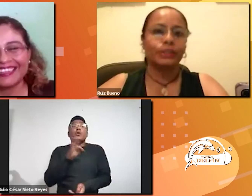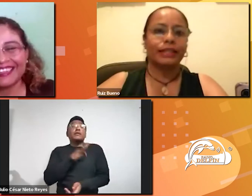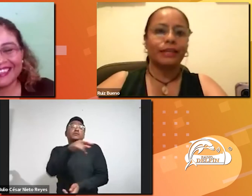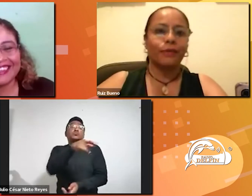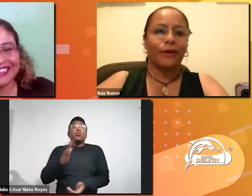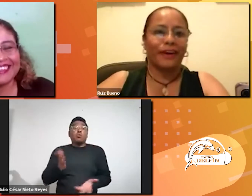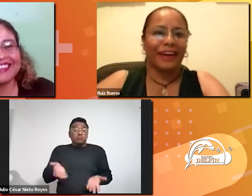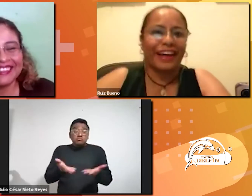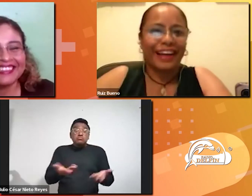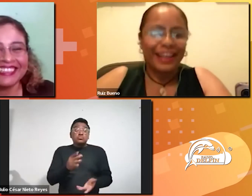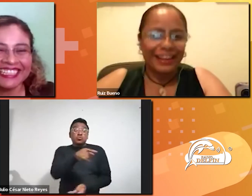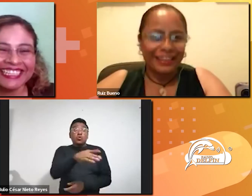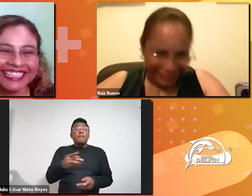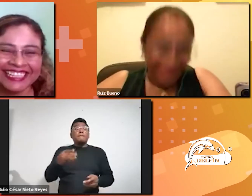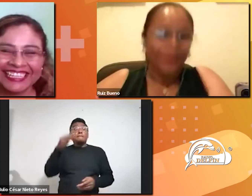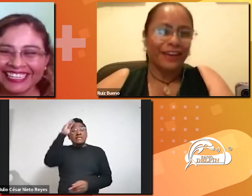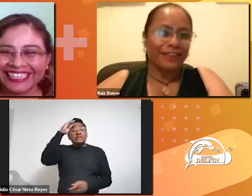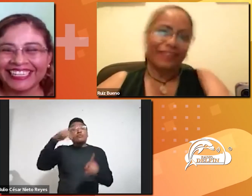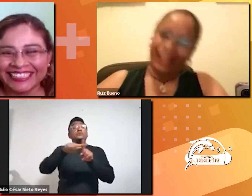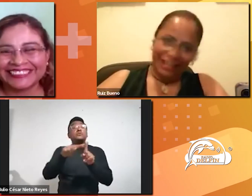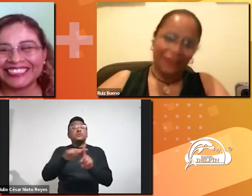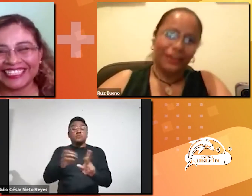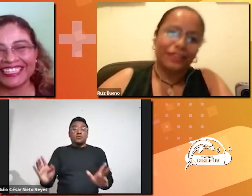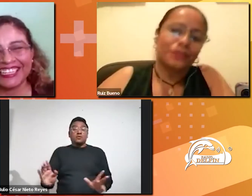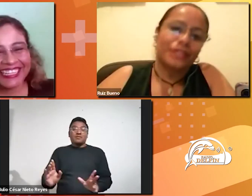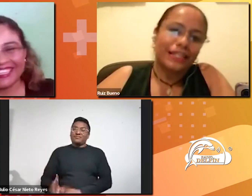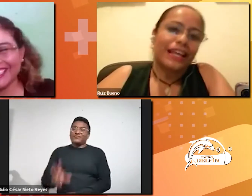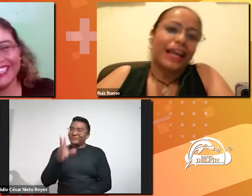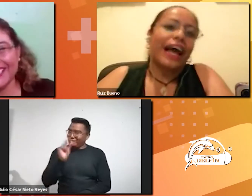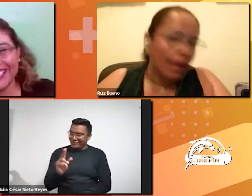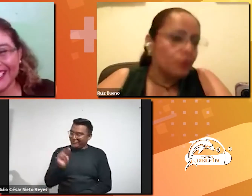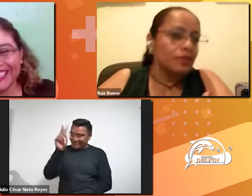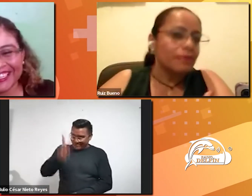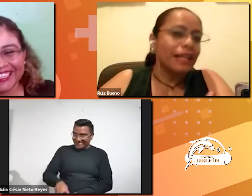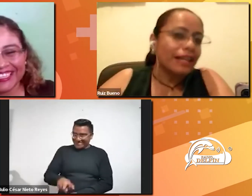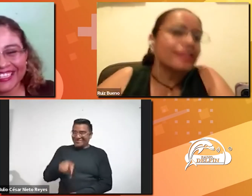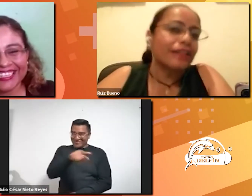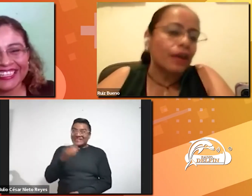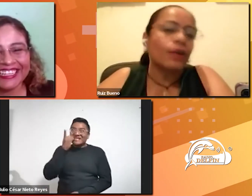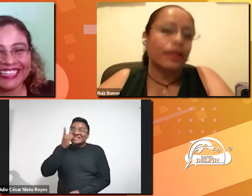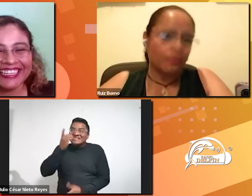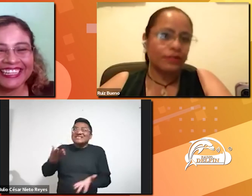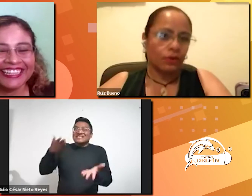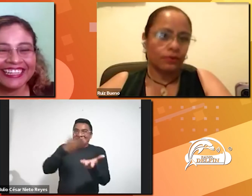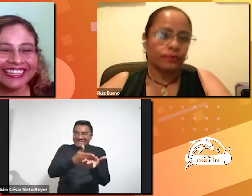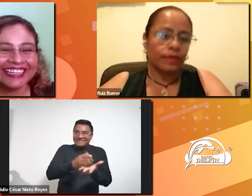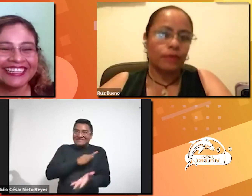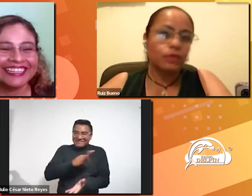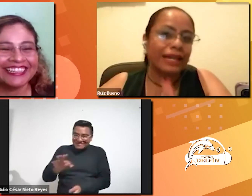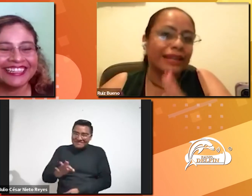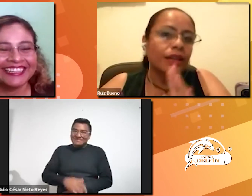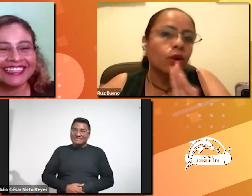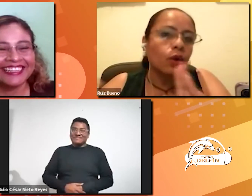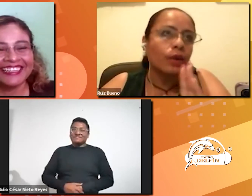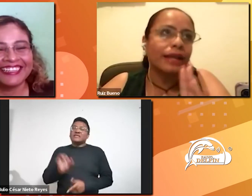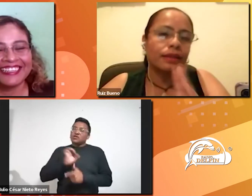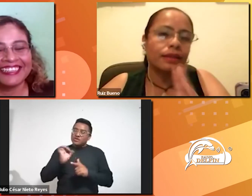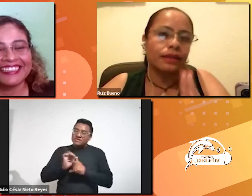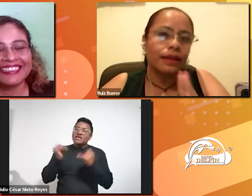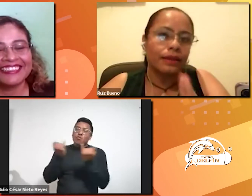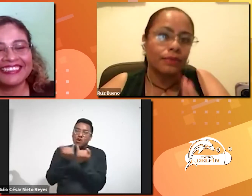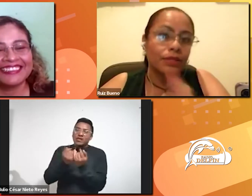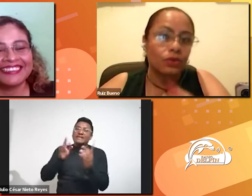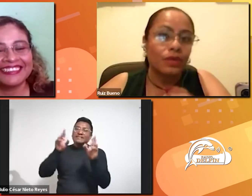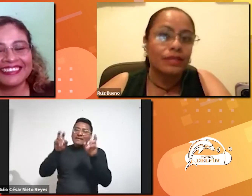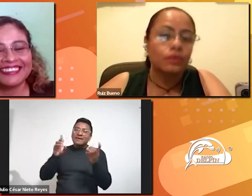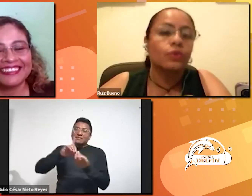piensa positivo, ¿no? ¿Verdad que no? Entonces, algo similar sería con la depresión, que mucha gente no logra entender